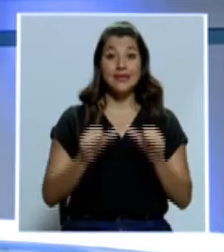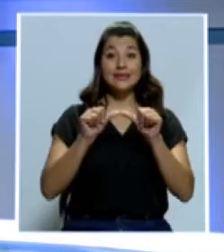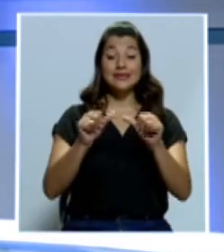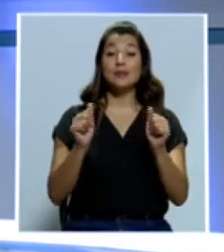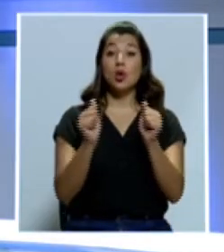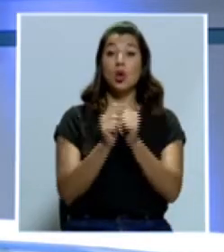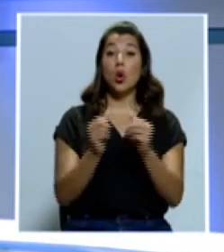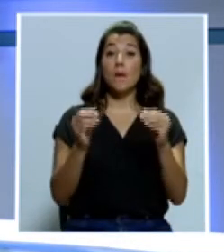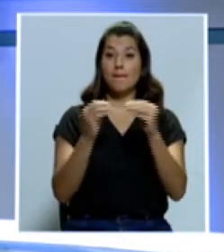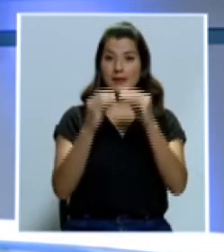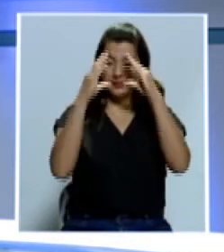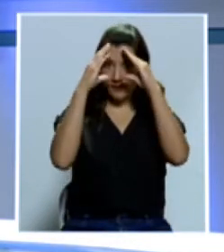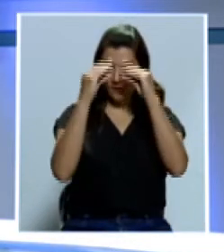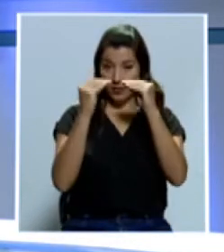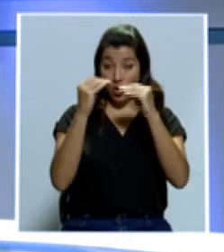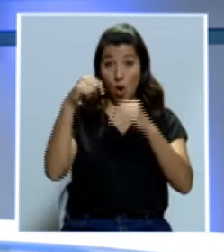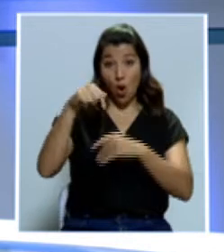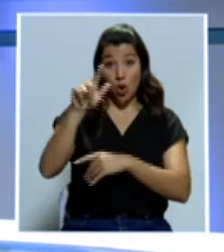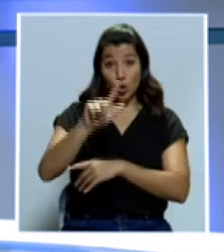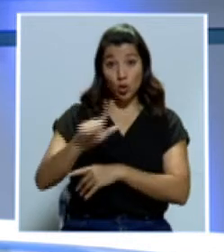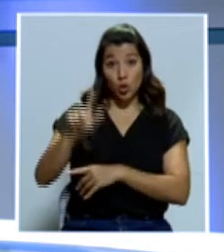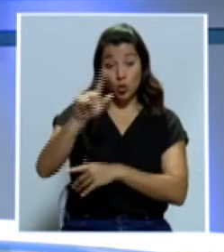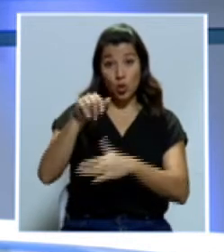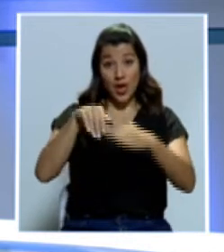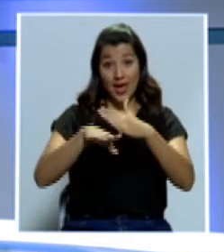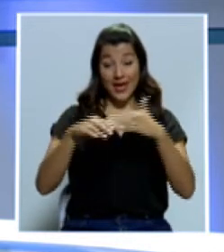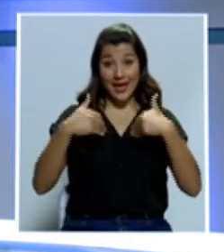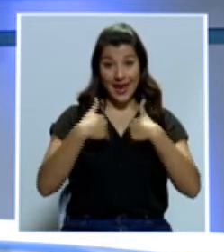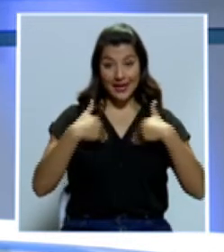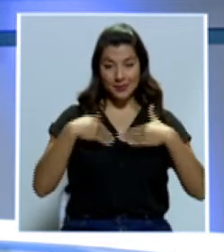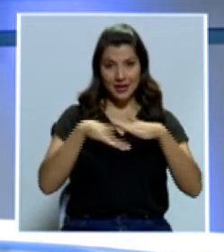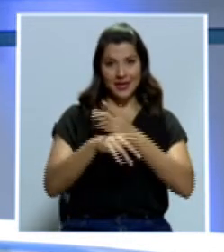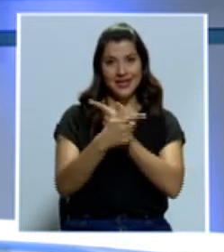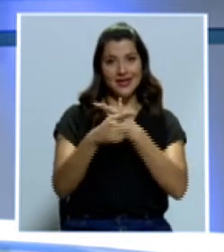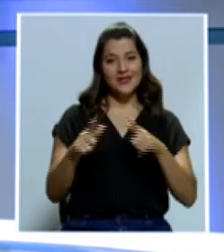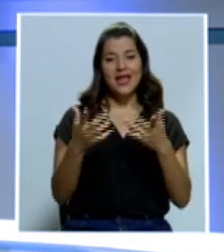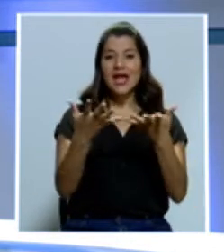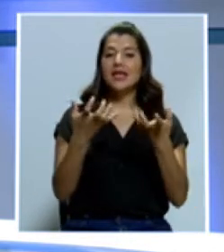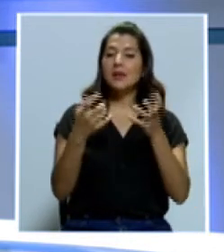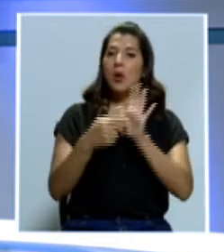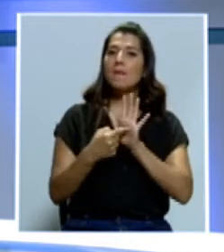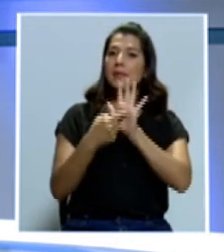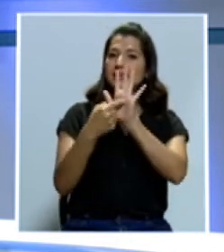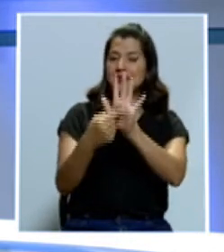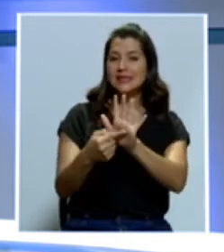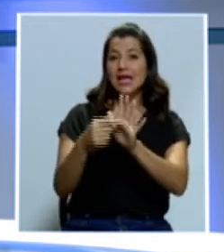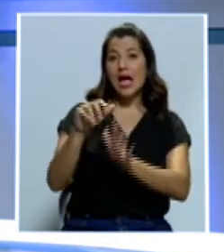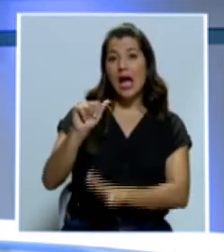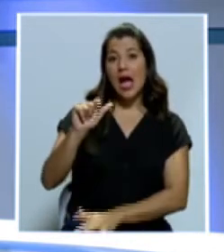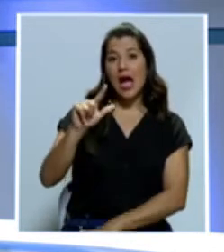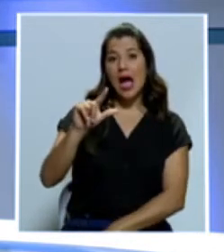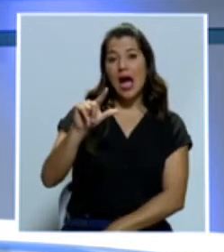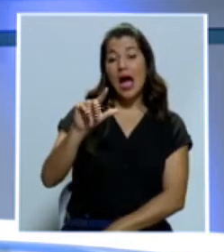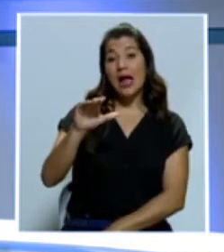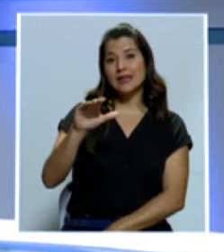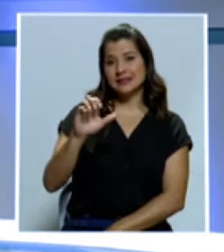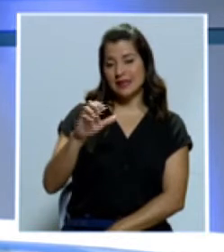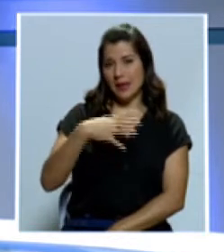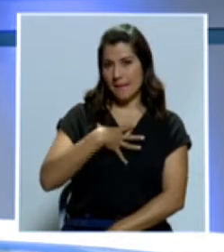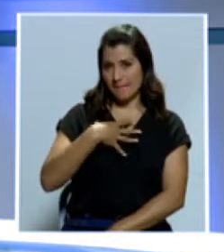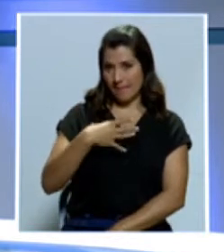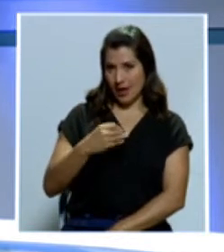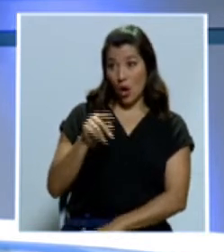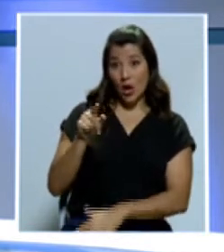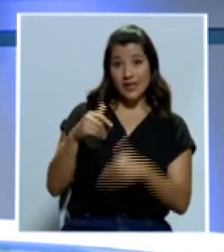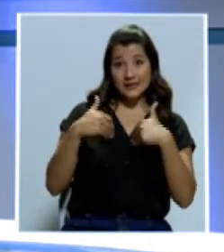Continuamos con más información. Este lunes en nuestra sección Animales en Libertad le presentamos al alce blanco, una especie que no